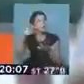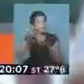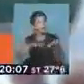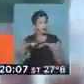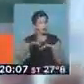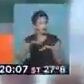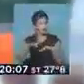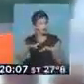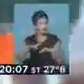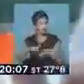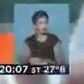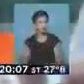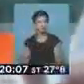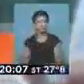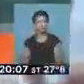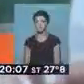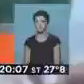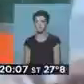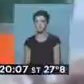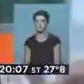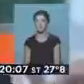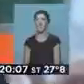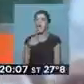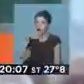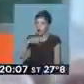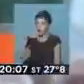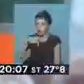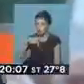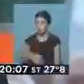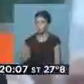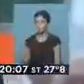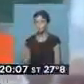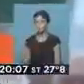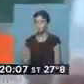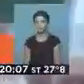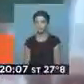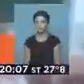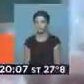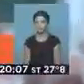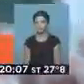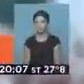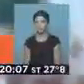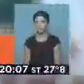partido. Ahora empieza otro partido. Ahora ocurrió, al fin,